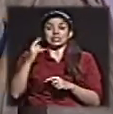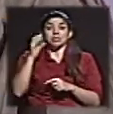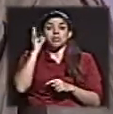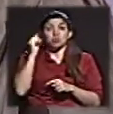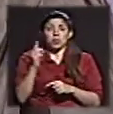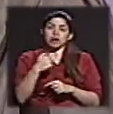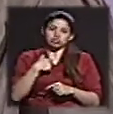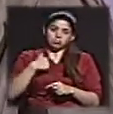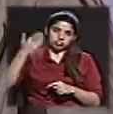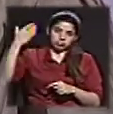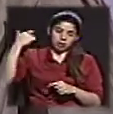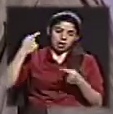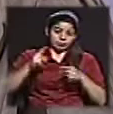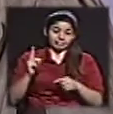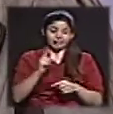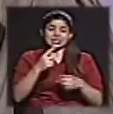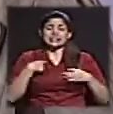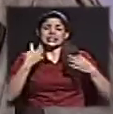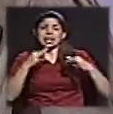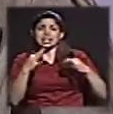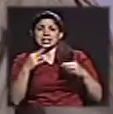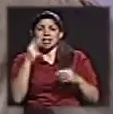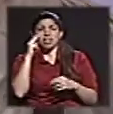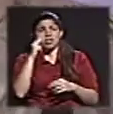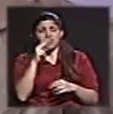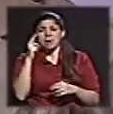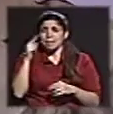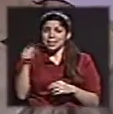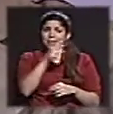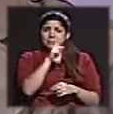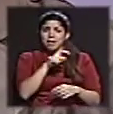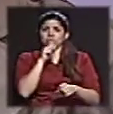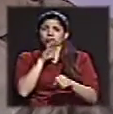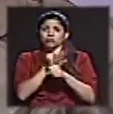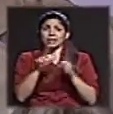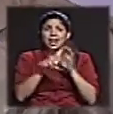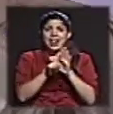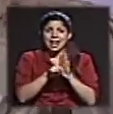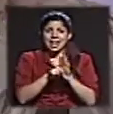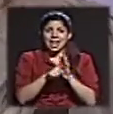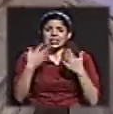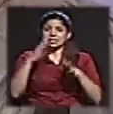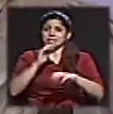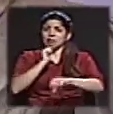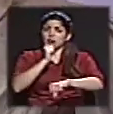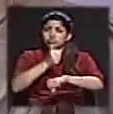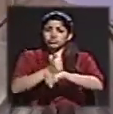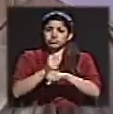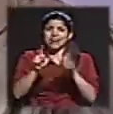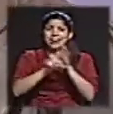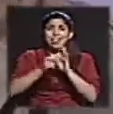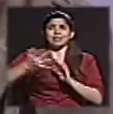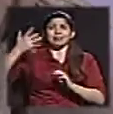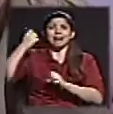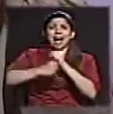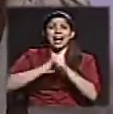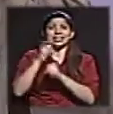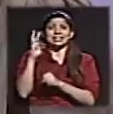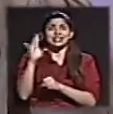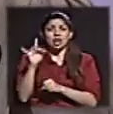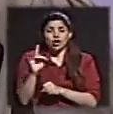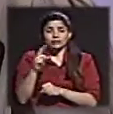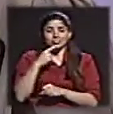el caso mío, trata de hacer ver que hay que cumplir la ley, que está establecida una ley desde el 68 que tiene